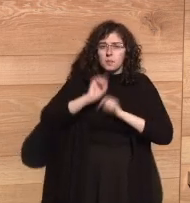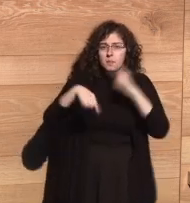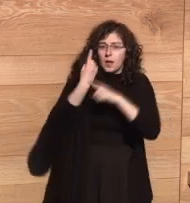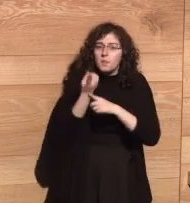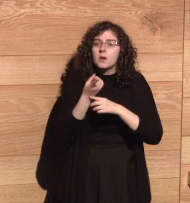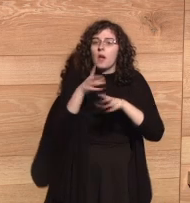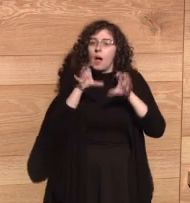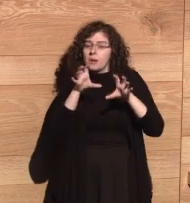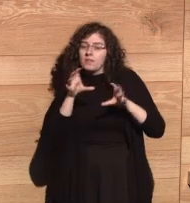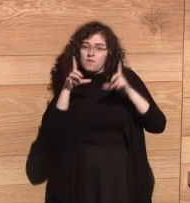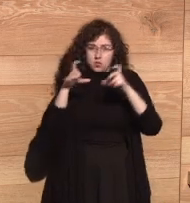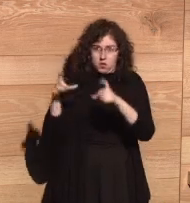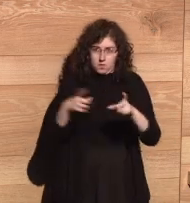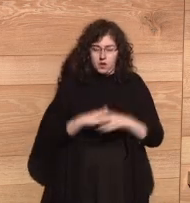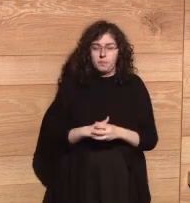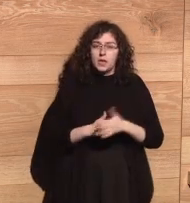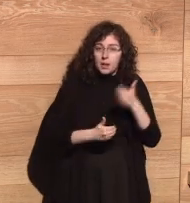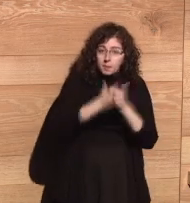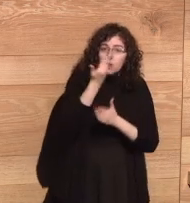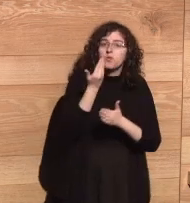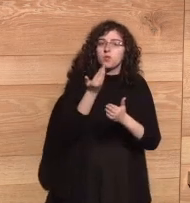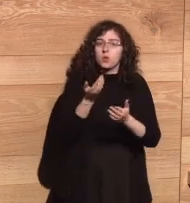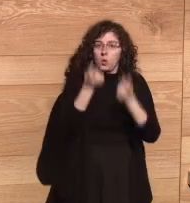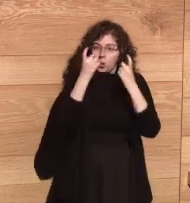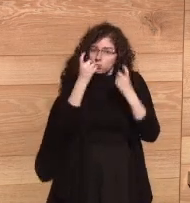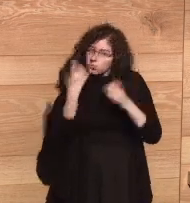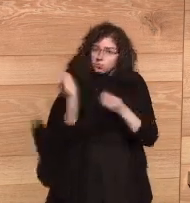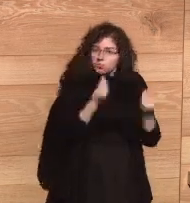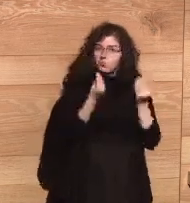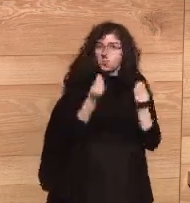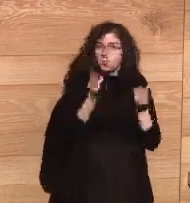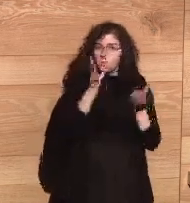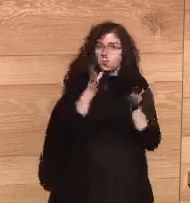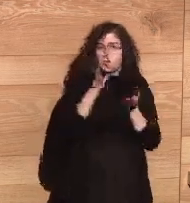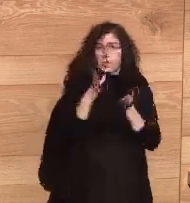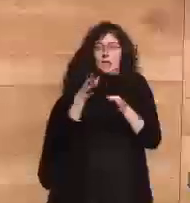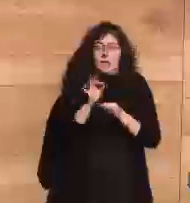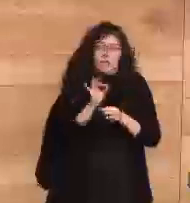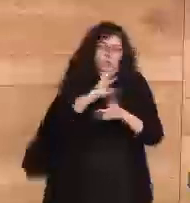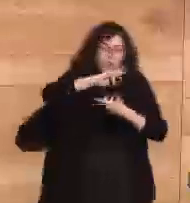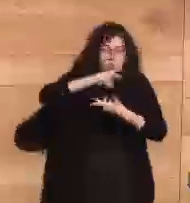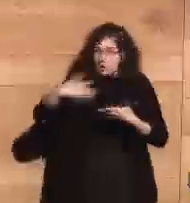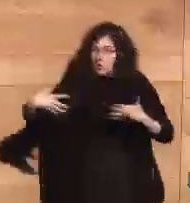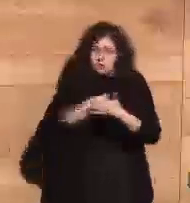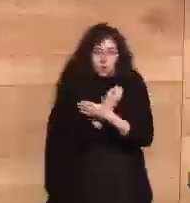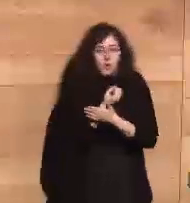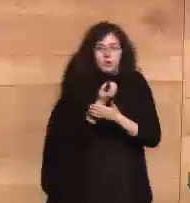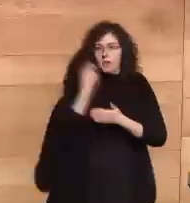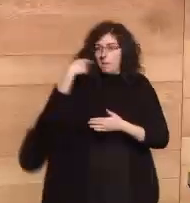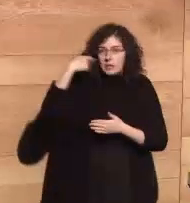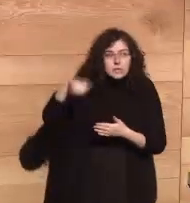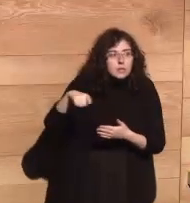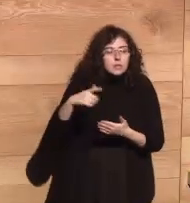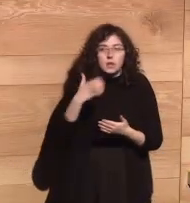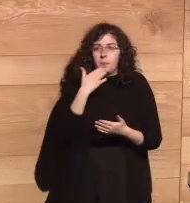aprender la fotografía. Y entonces el periódico es una gran escuela, el periódico diario, porque cobres de todo, todas las noticias, ¿no? Desde el presidente